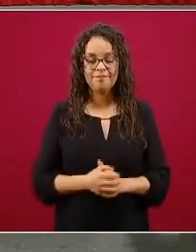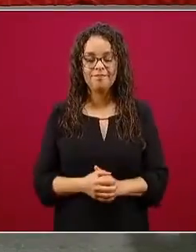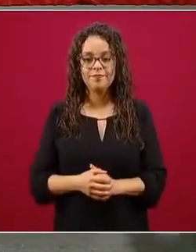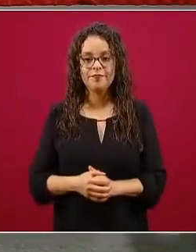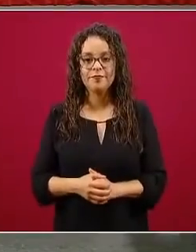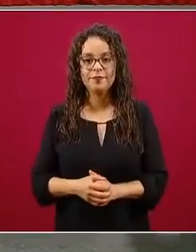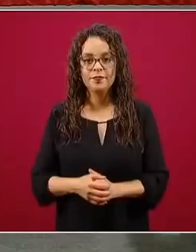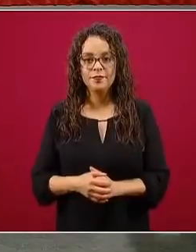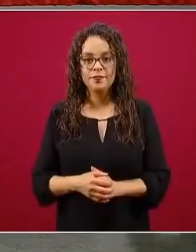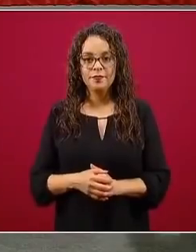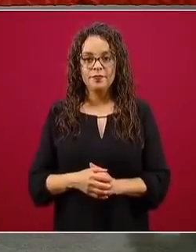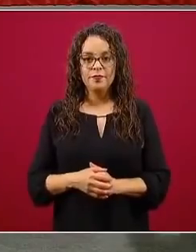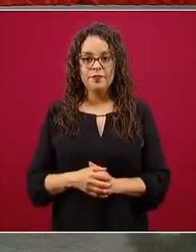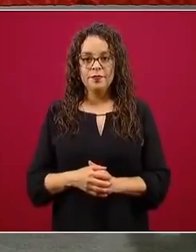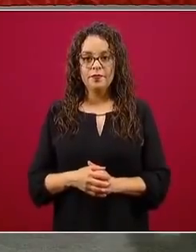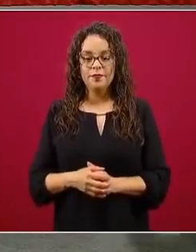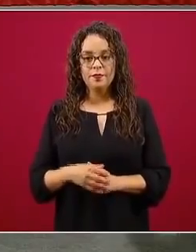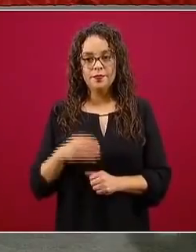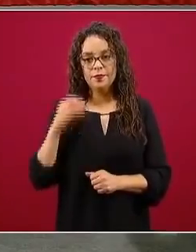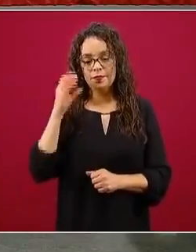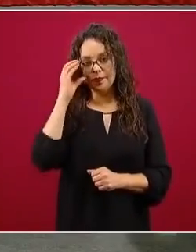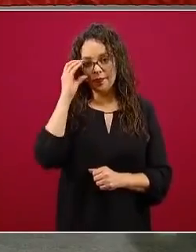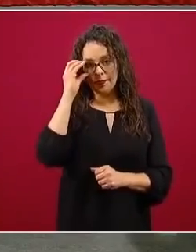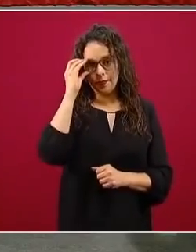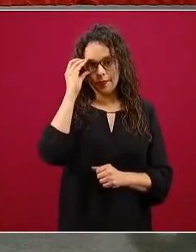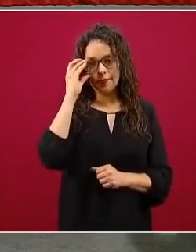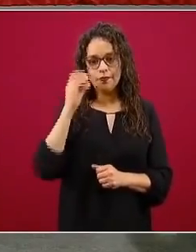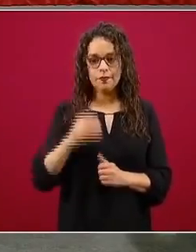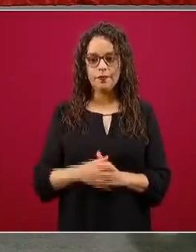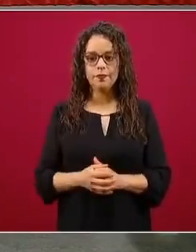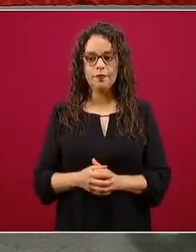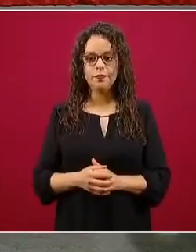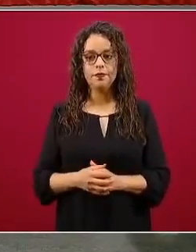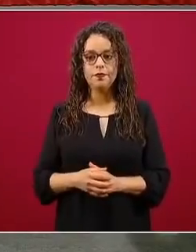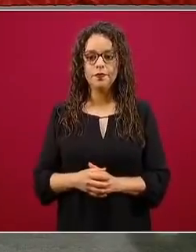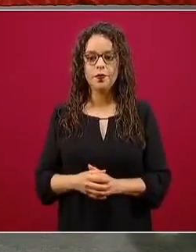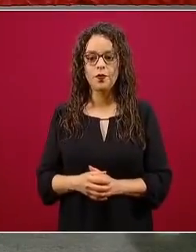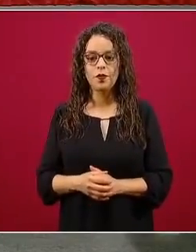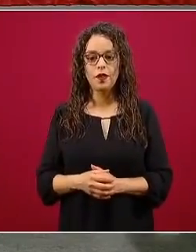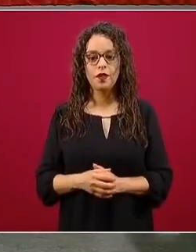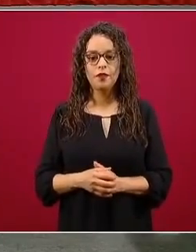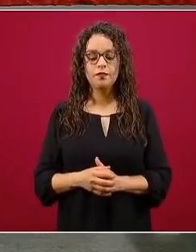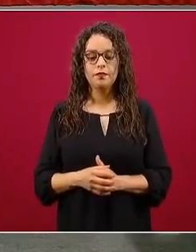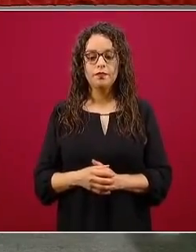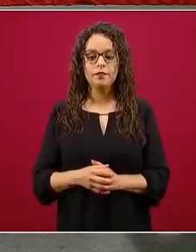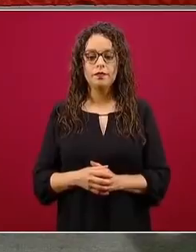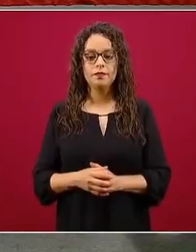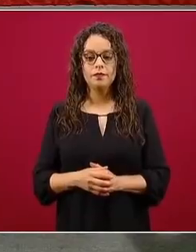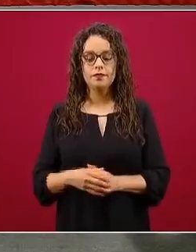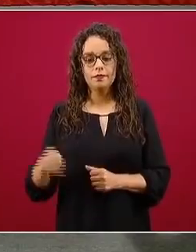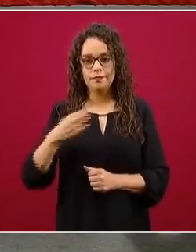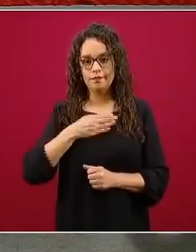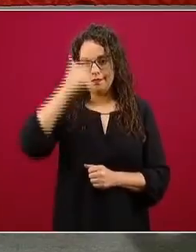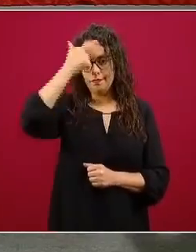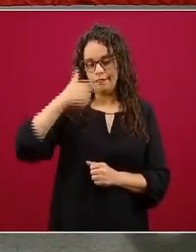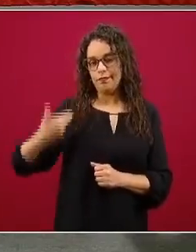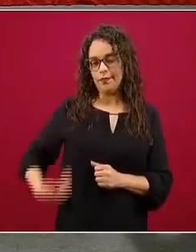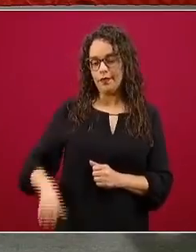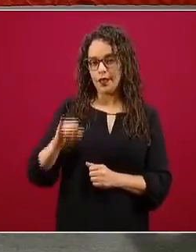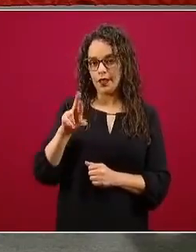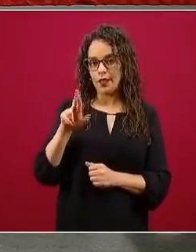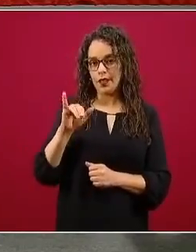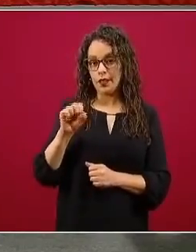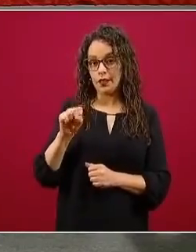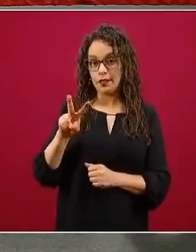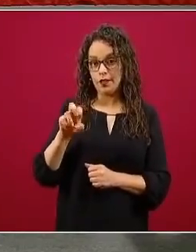al compañero, y luego nos vamos con Marco Antonio. Venga. Gracias. Y si da tiempo, Juan Hernández. Buenas noches, Iris Velázquez del